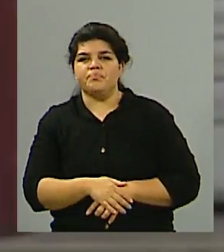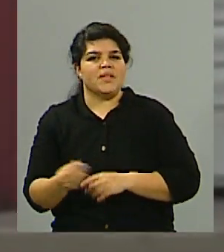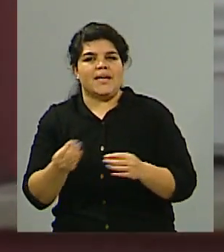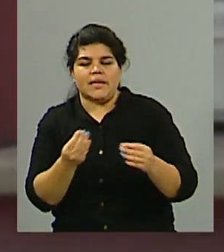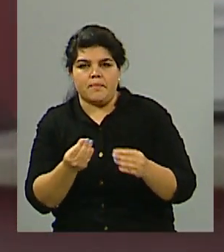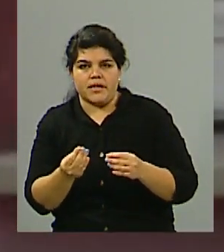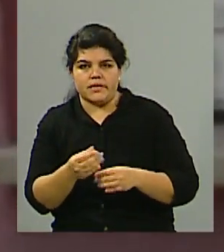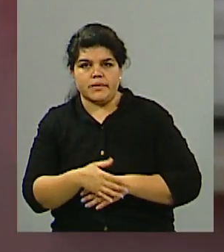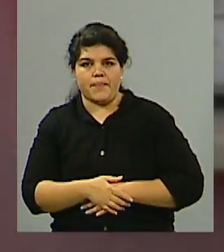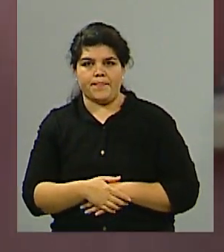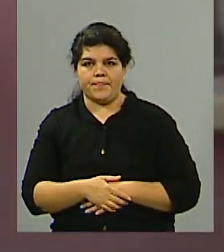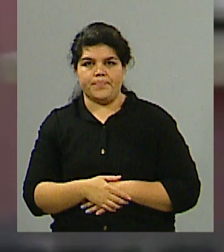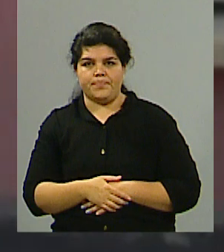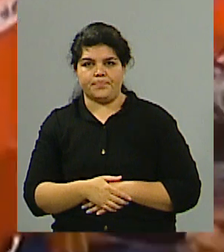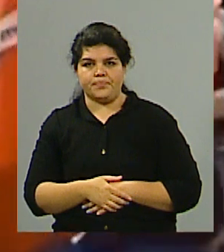tipo de